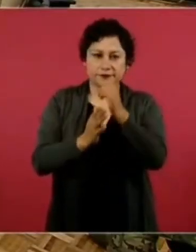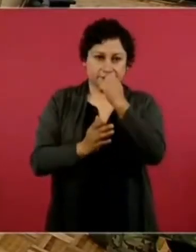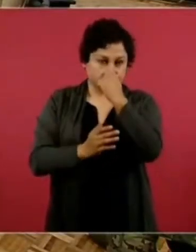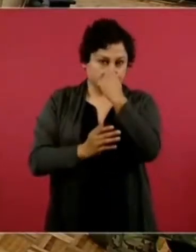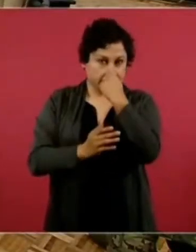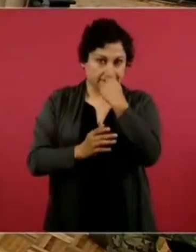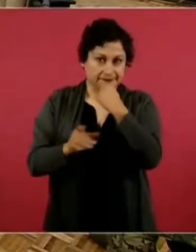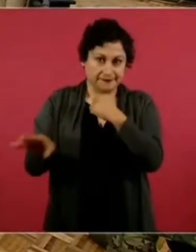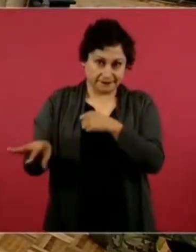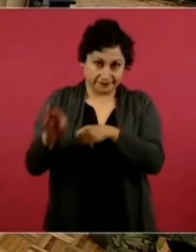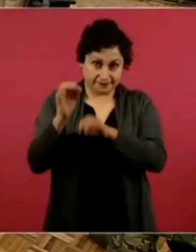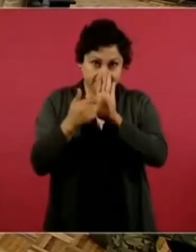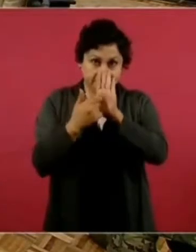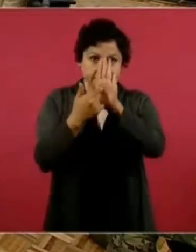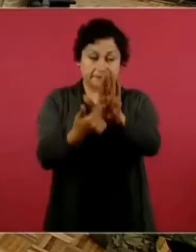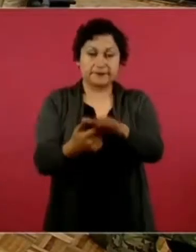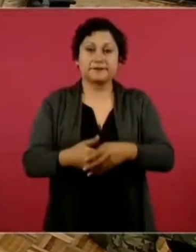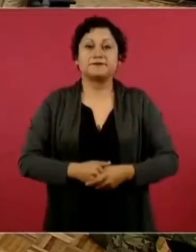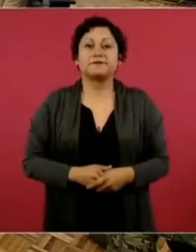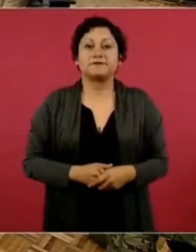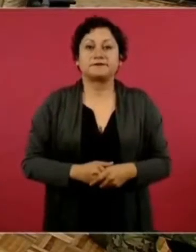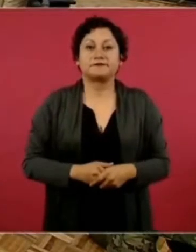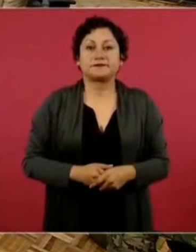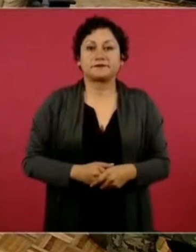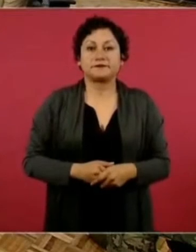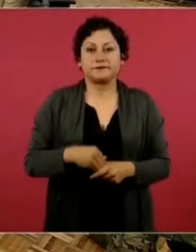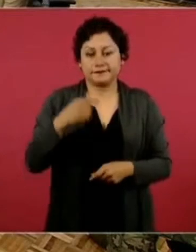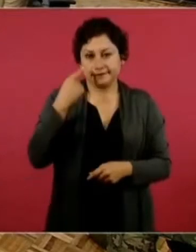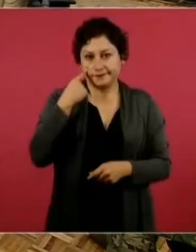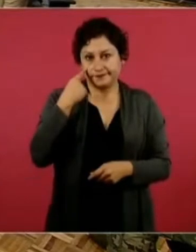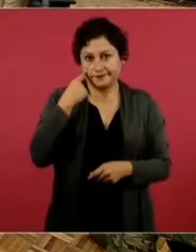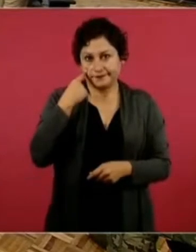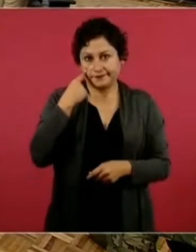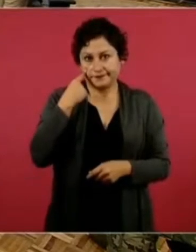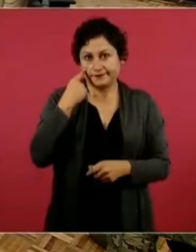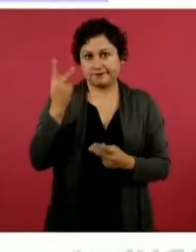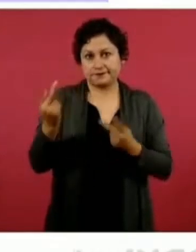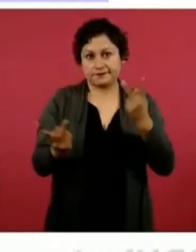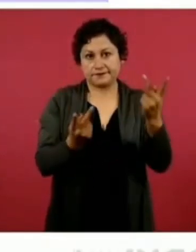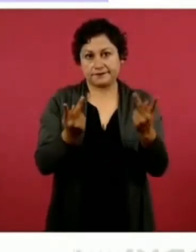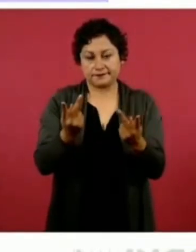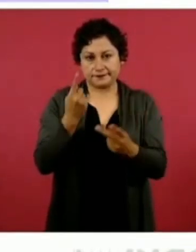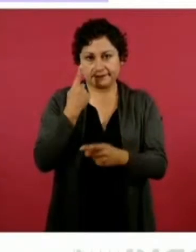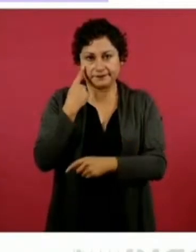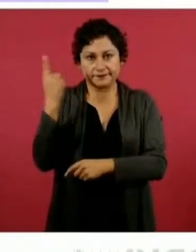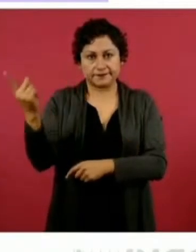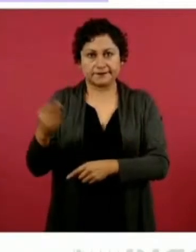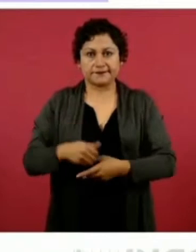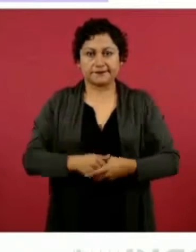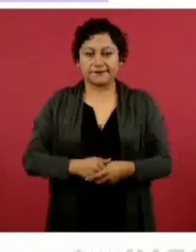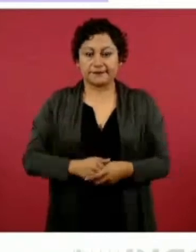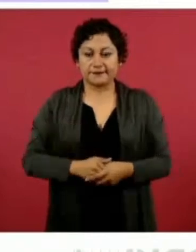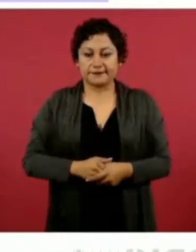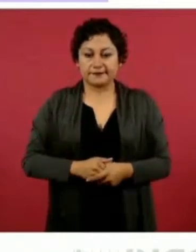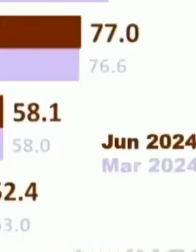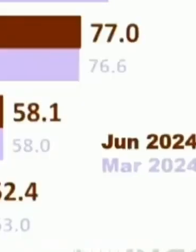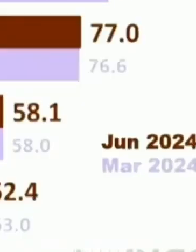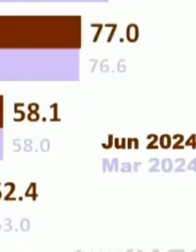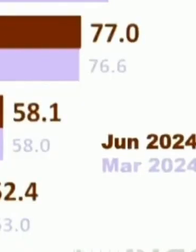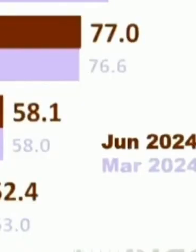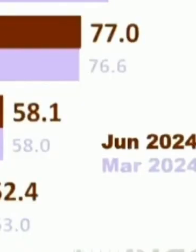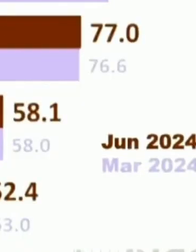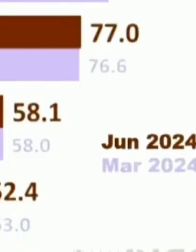Entonces, miren, la Marina tiene el 88.7 de aprobación. La Fuerza